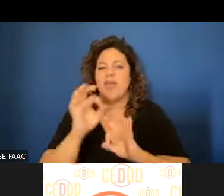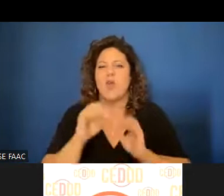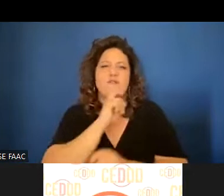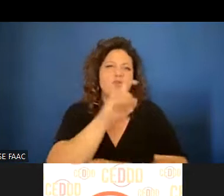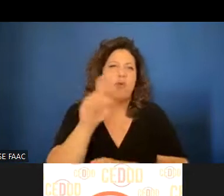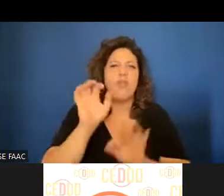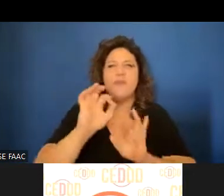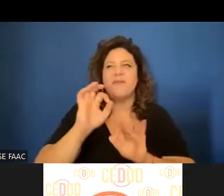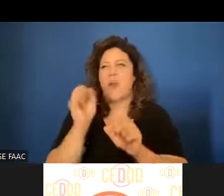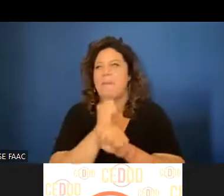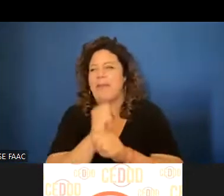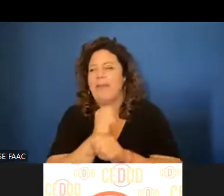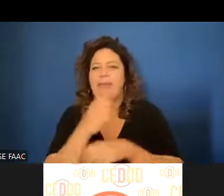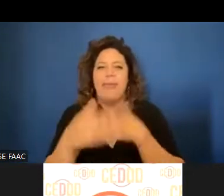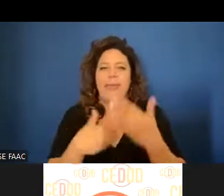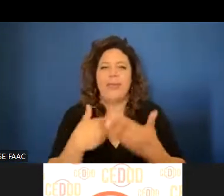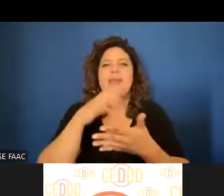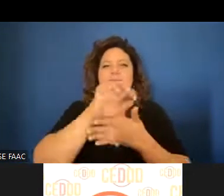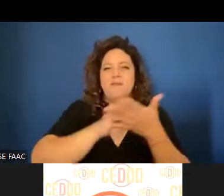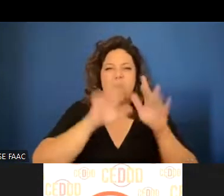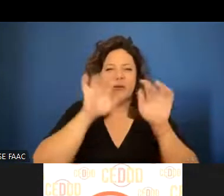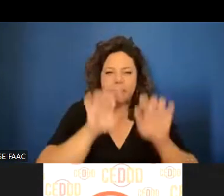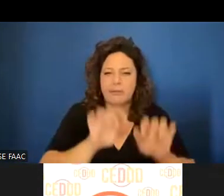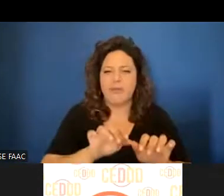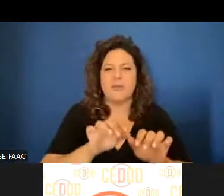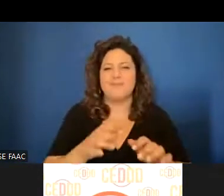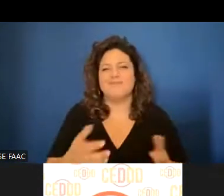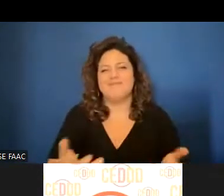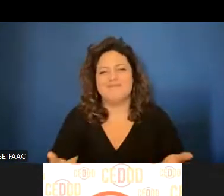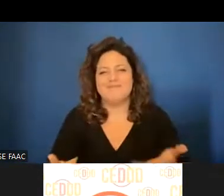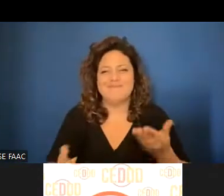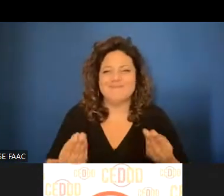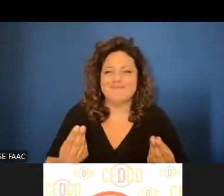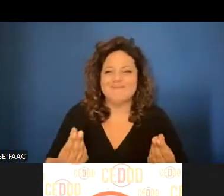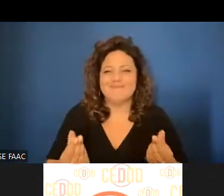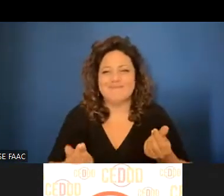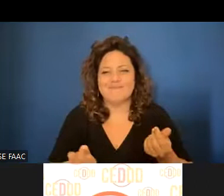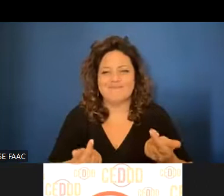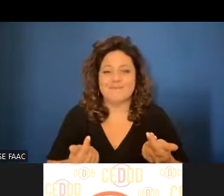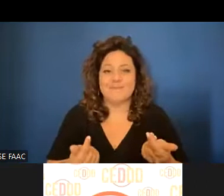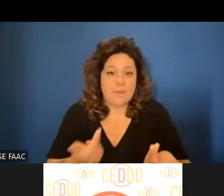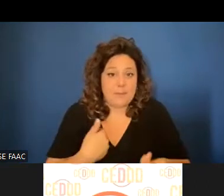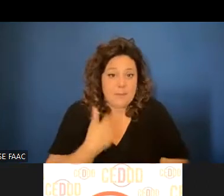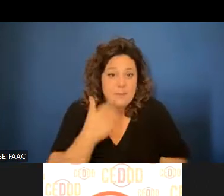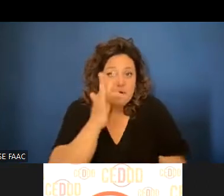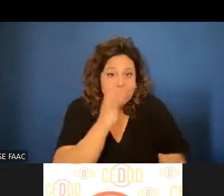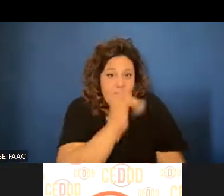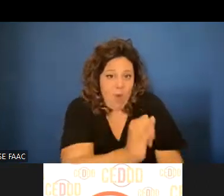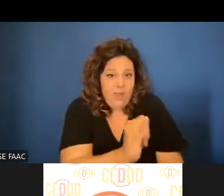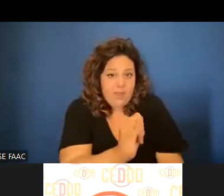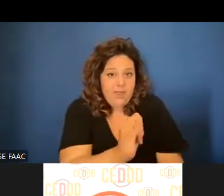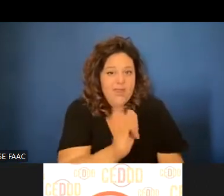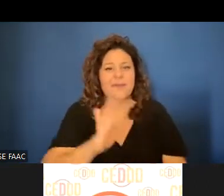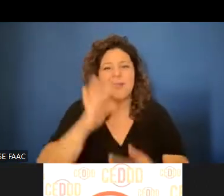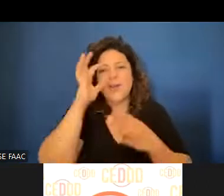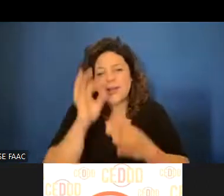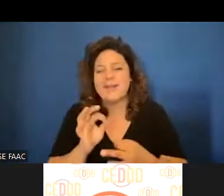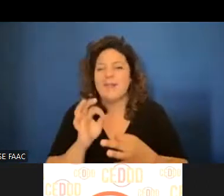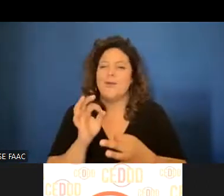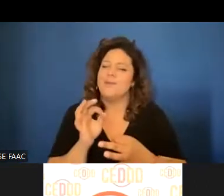de ellas y realmente qué aplicabilidad tienen cuando se producen estas situaciones que tú describías, tanto en el ámbito